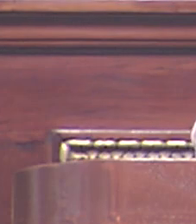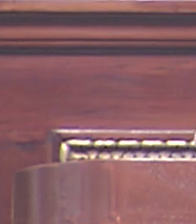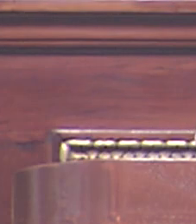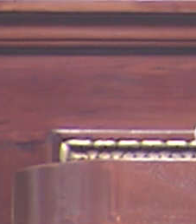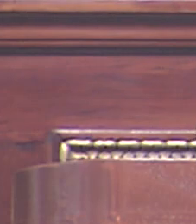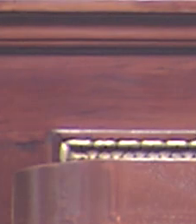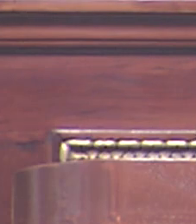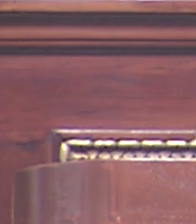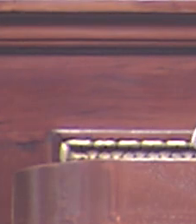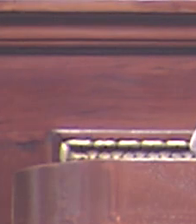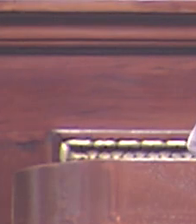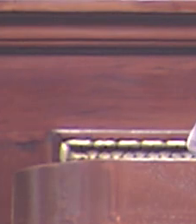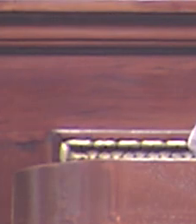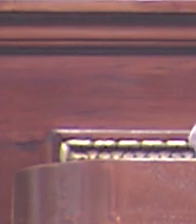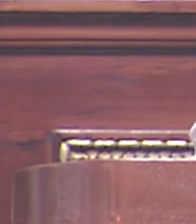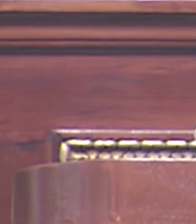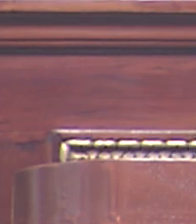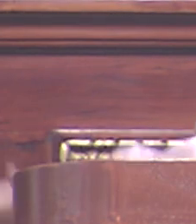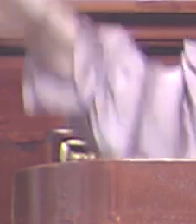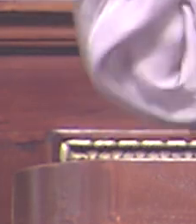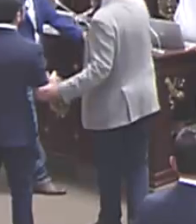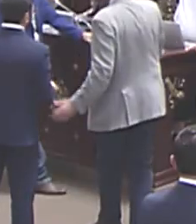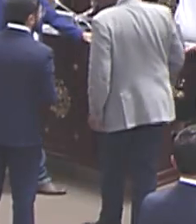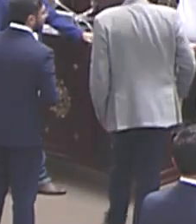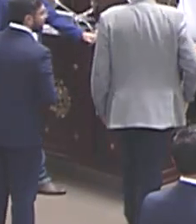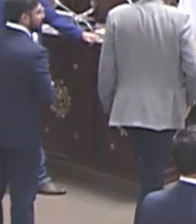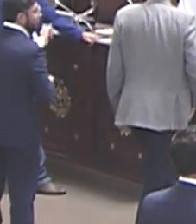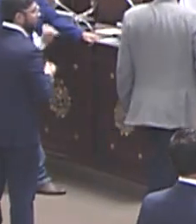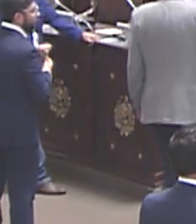a manifestarlo levantando la mano.